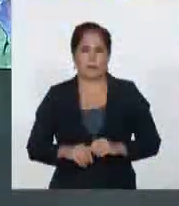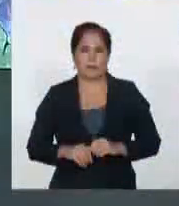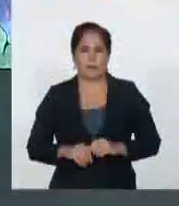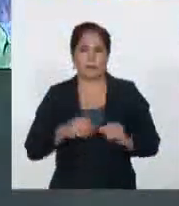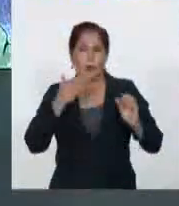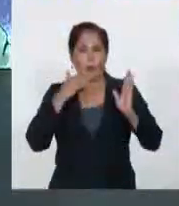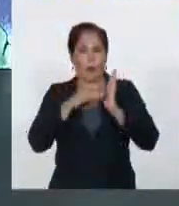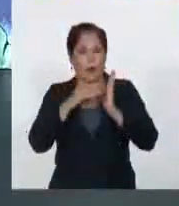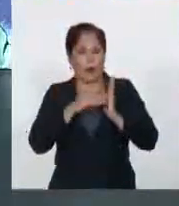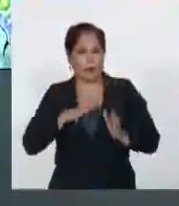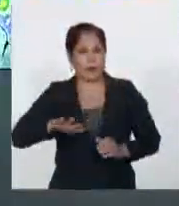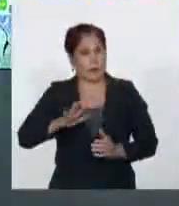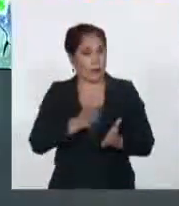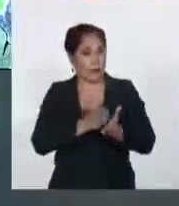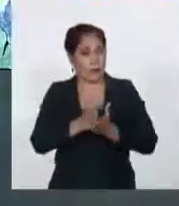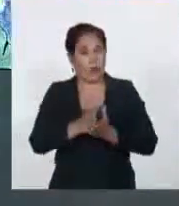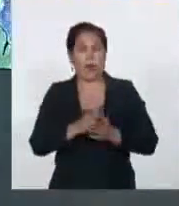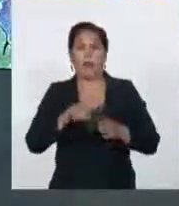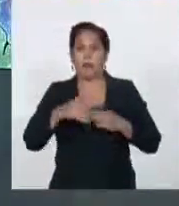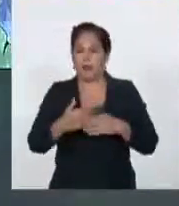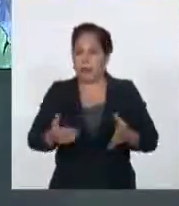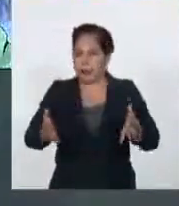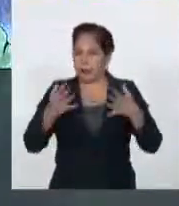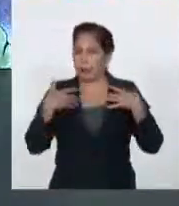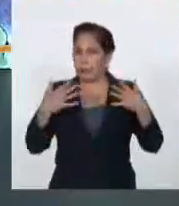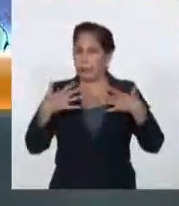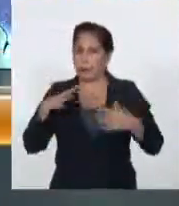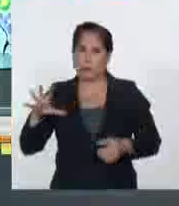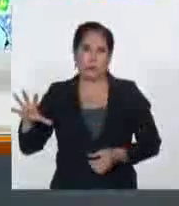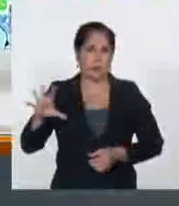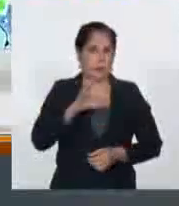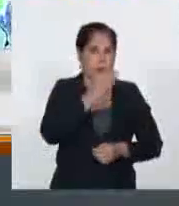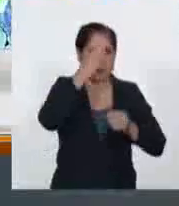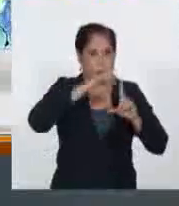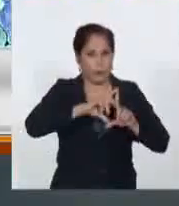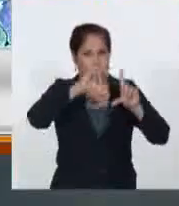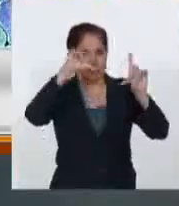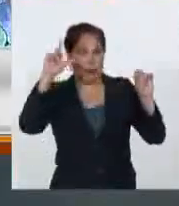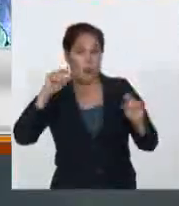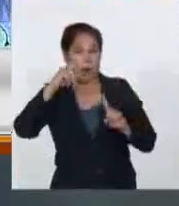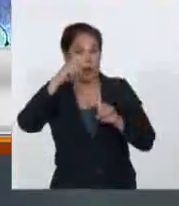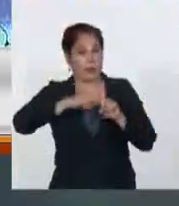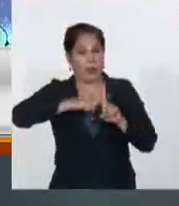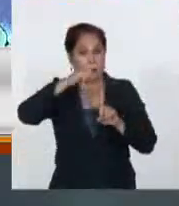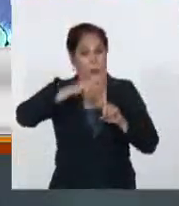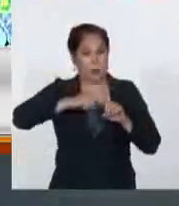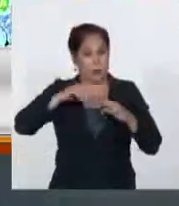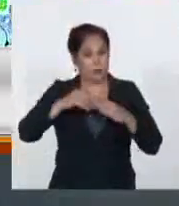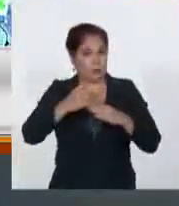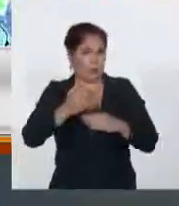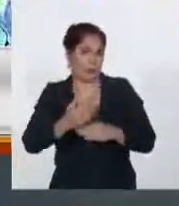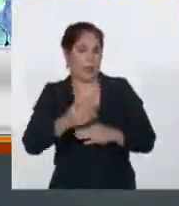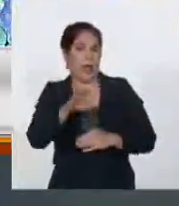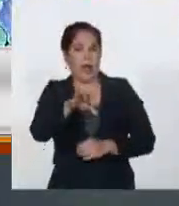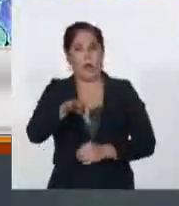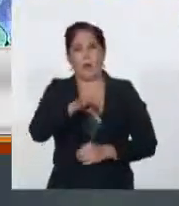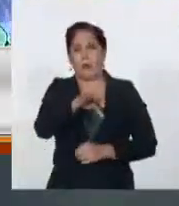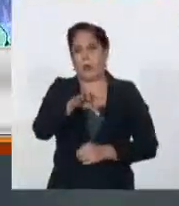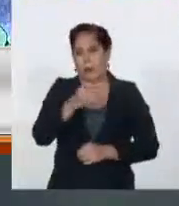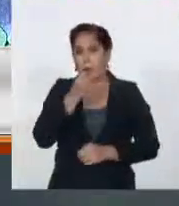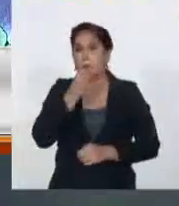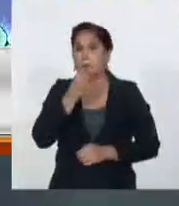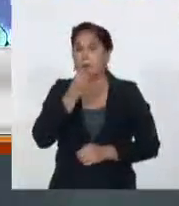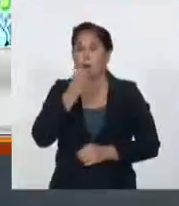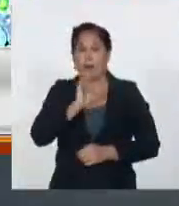Buenas tardes. Continúan los días calurosos en todo el territorio nacional. Las temperaturas máximas durante el día en algunas localidades llegan a registrar